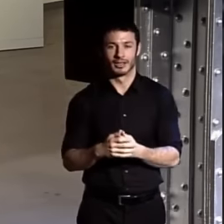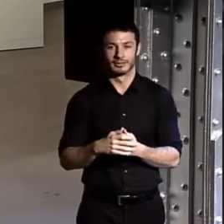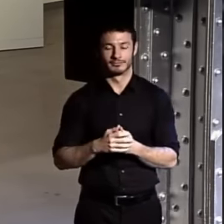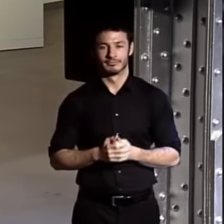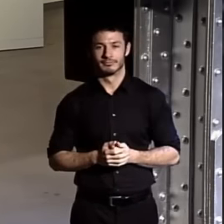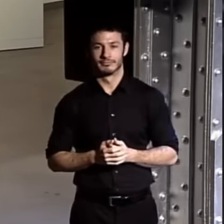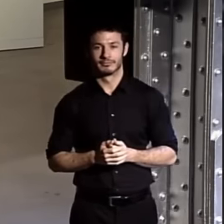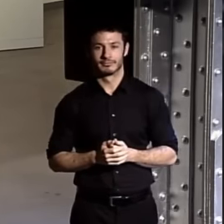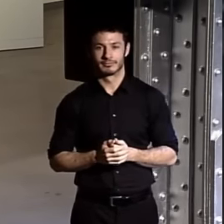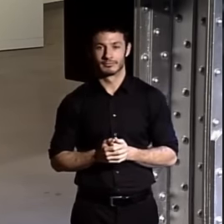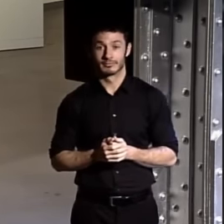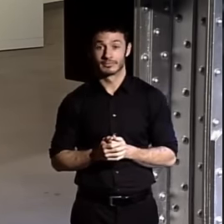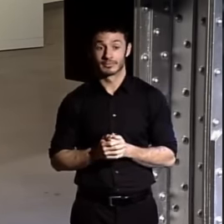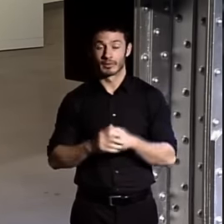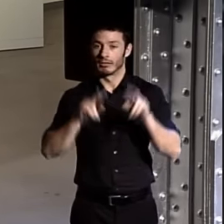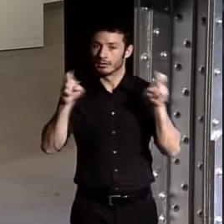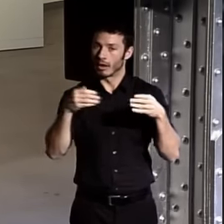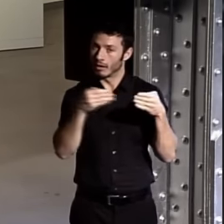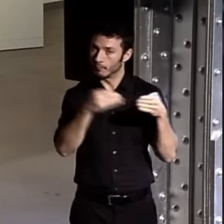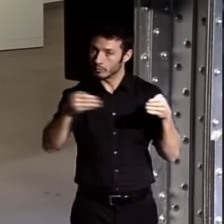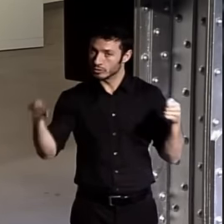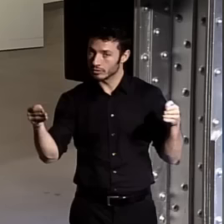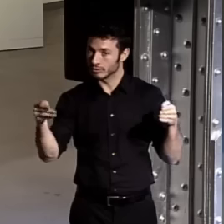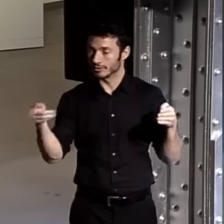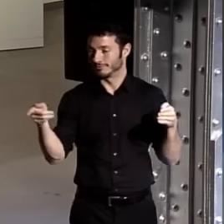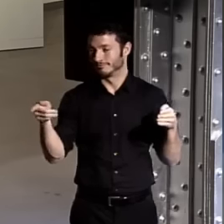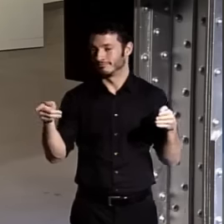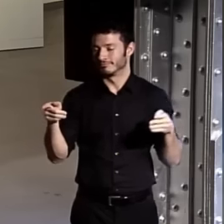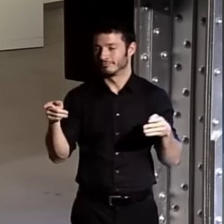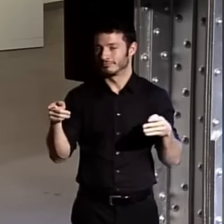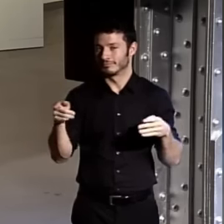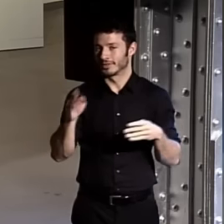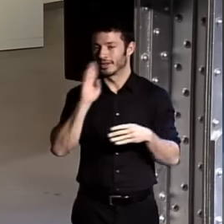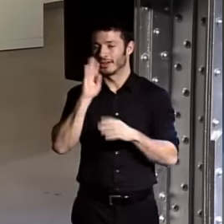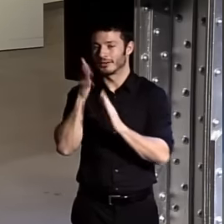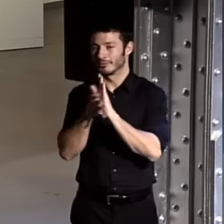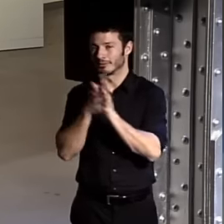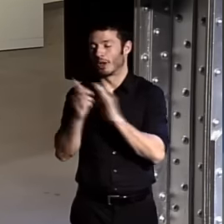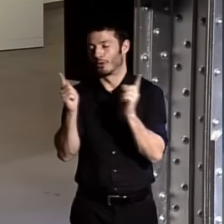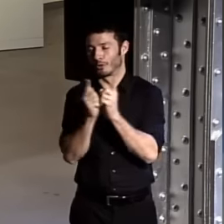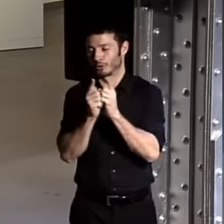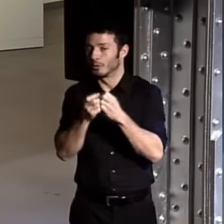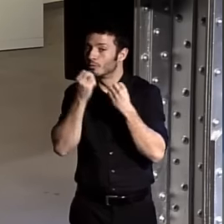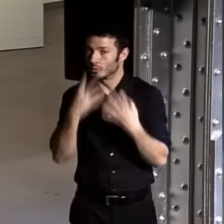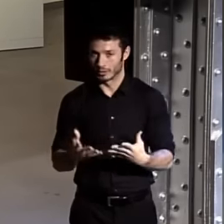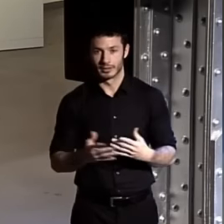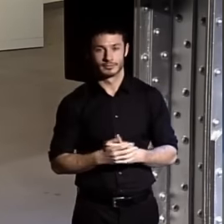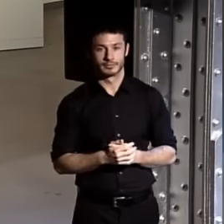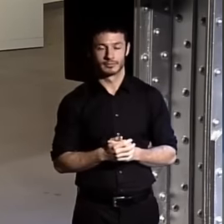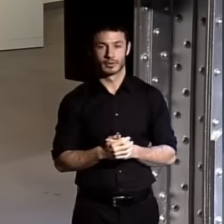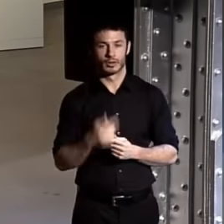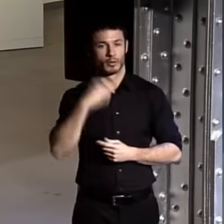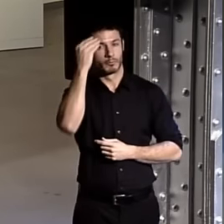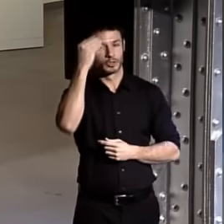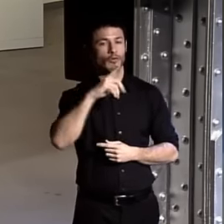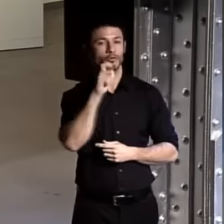hecho respecto a la exposición como muy bien has adelantado de un modo muy muy escueto pero pero muy acertado no Yo creo